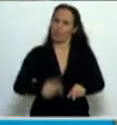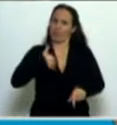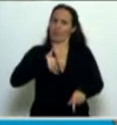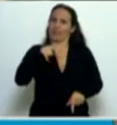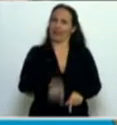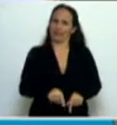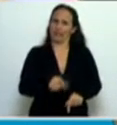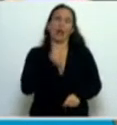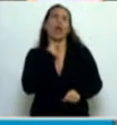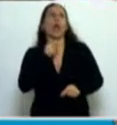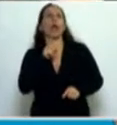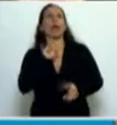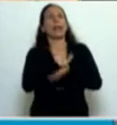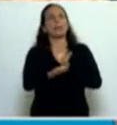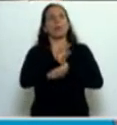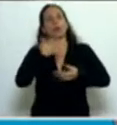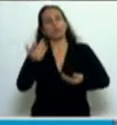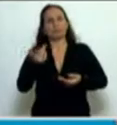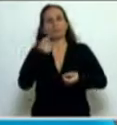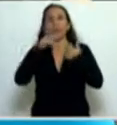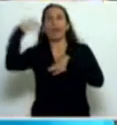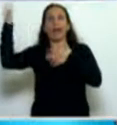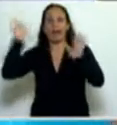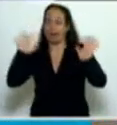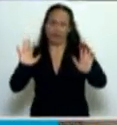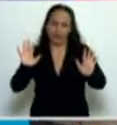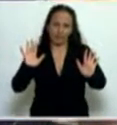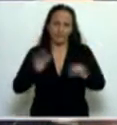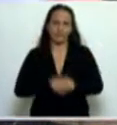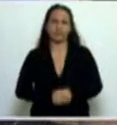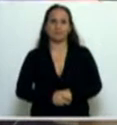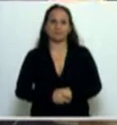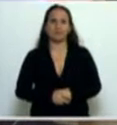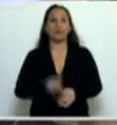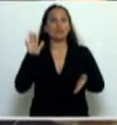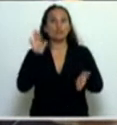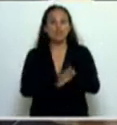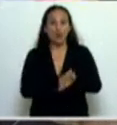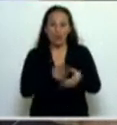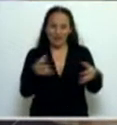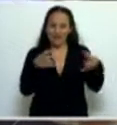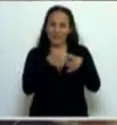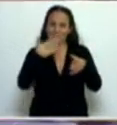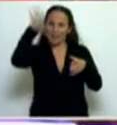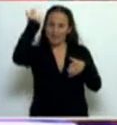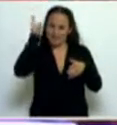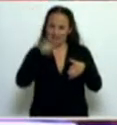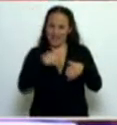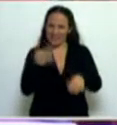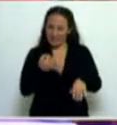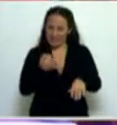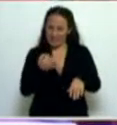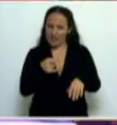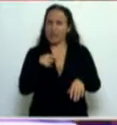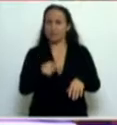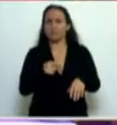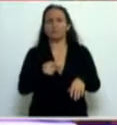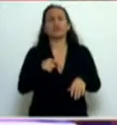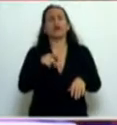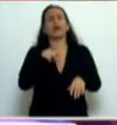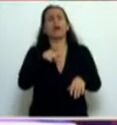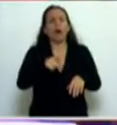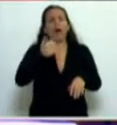de las compañías. Nosotros, la verdad, antes que entregar estas acciones a fondos y a propiedad extranjera, pedimos que se